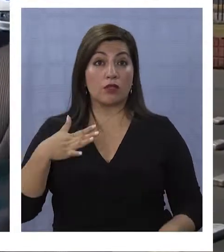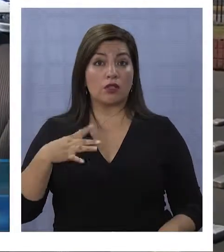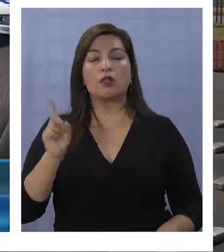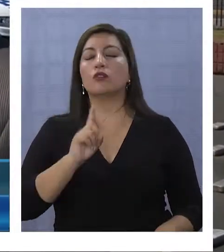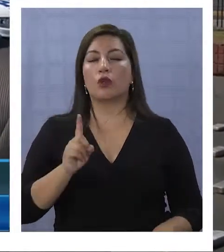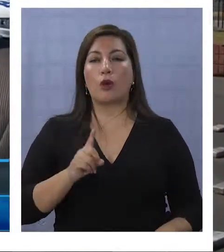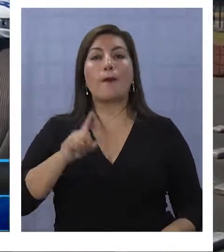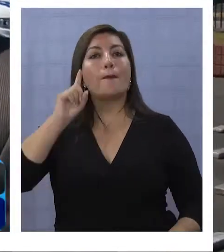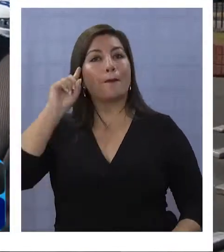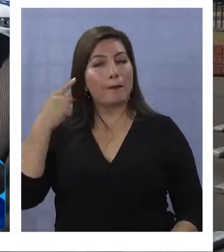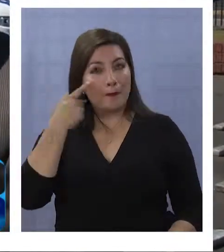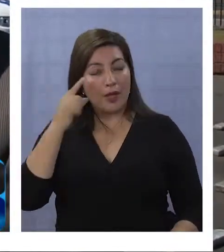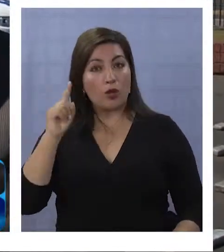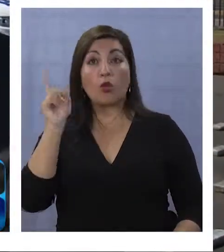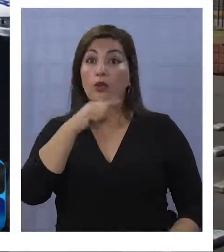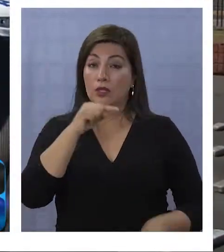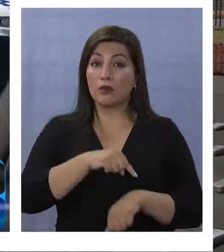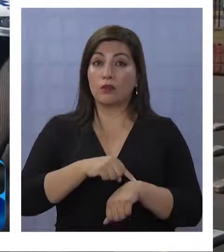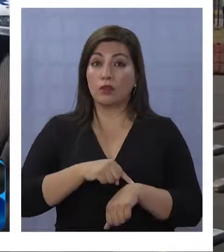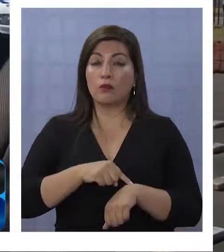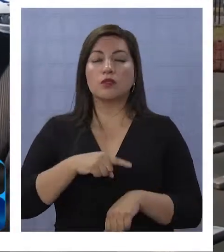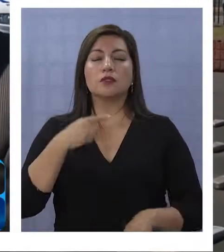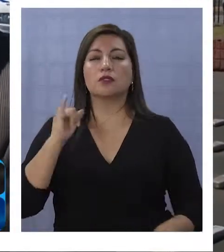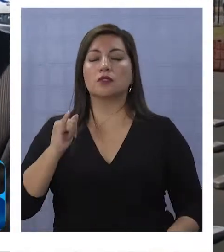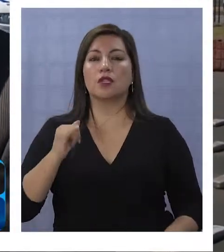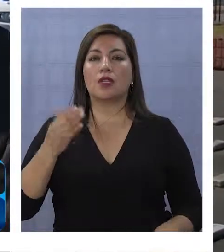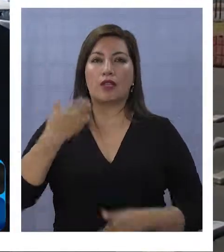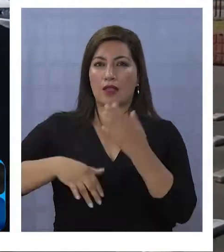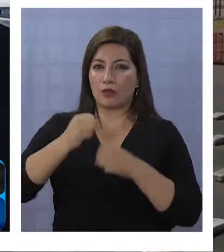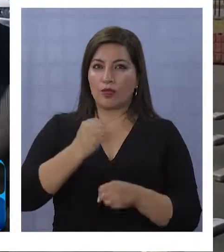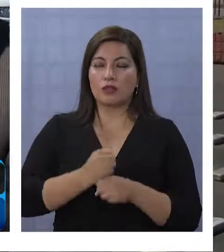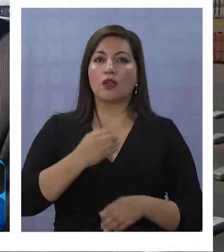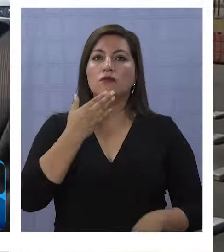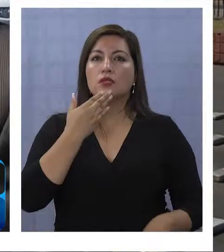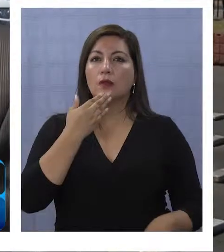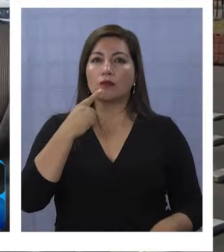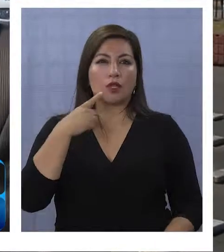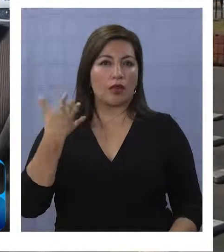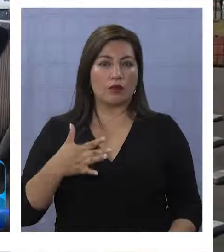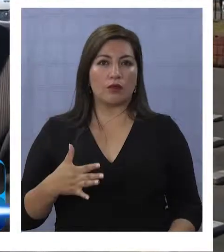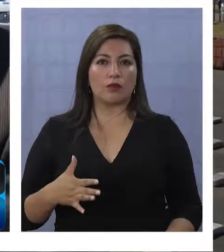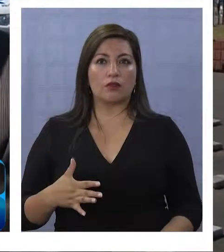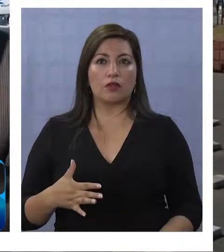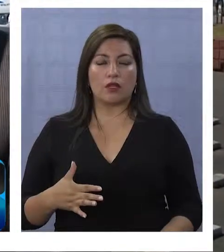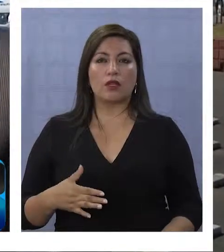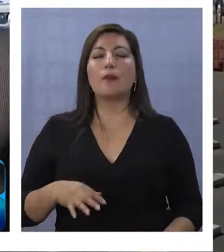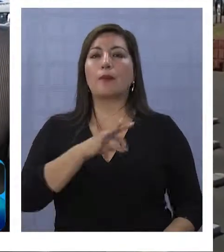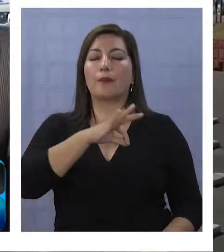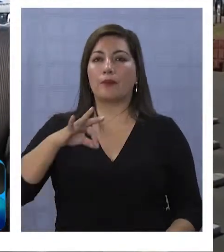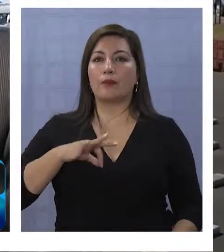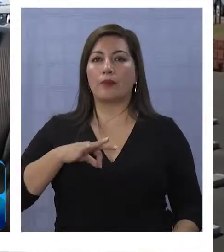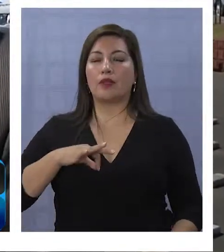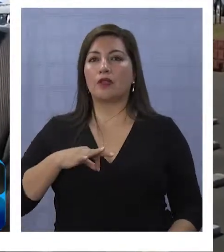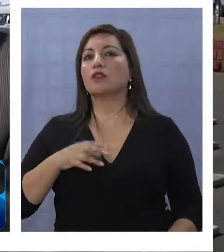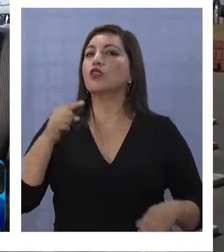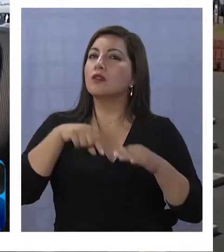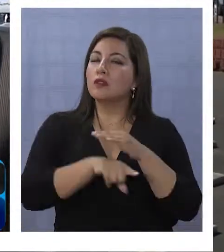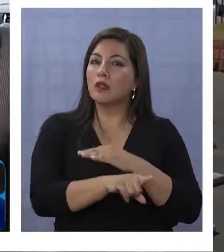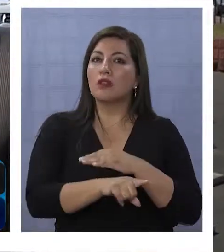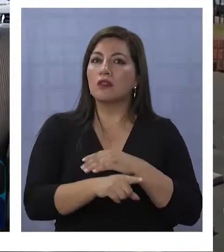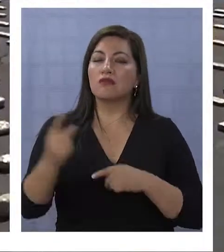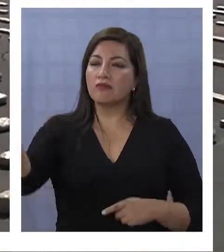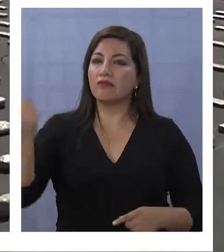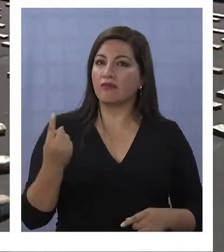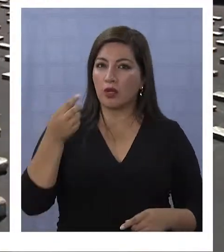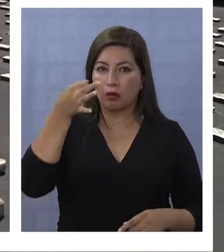lugar a duda que es el más importante en el último tiempo, pero tuvimos uno muy parecido el año pasado que también lo mostramos acá, inclusive con la presencia del ministro de Interior. Ya habla del buen